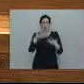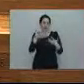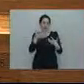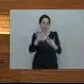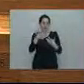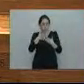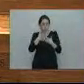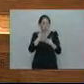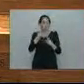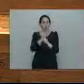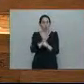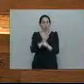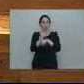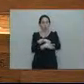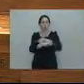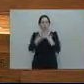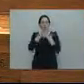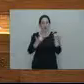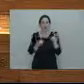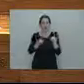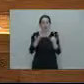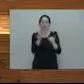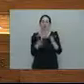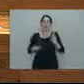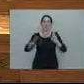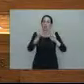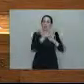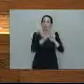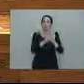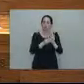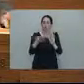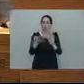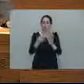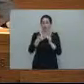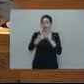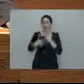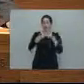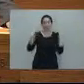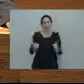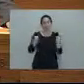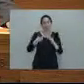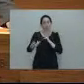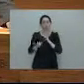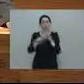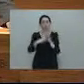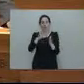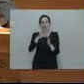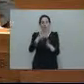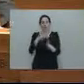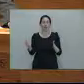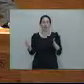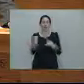los objetivos estratégicos de su política social, entre las líneas de actuación del próximo Plan Autonómico de Inclusión Social,